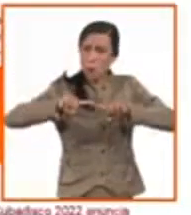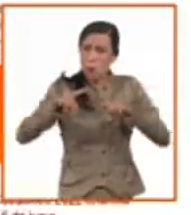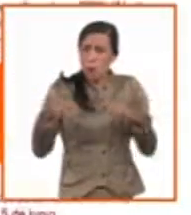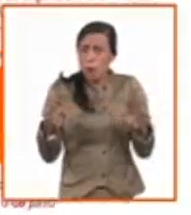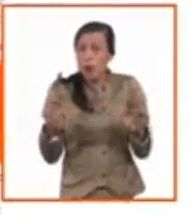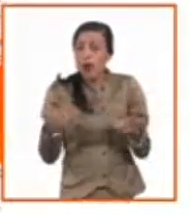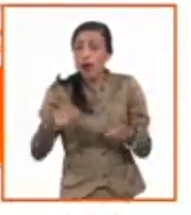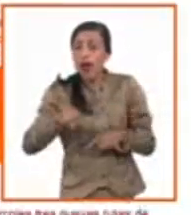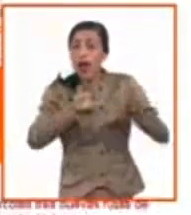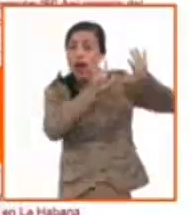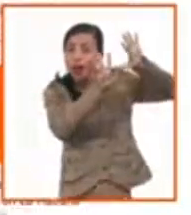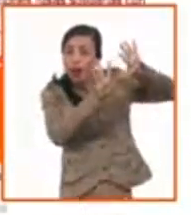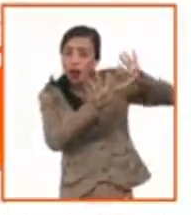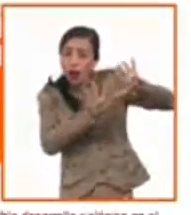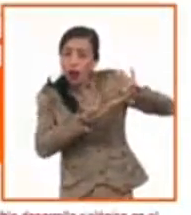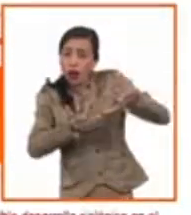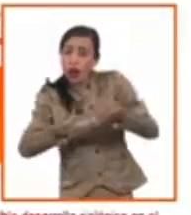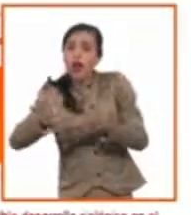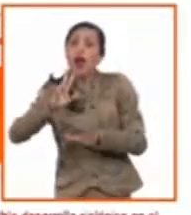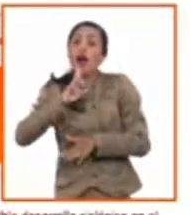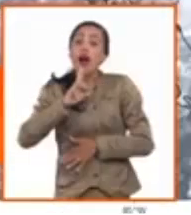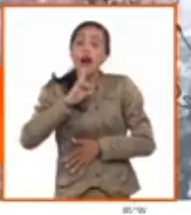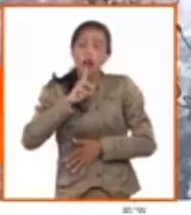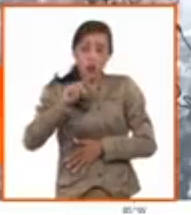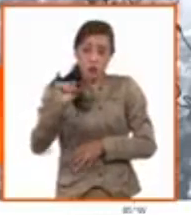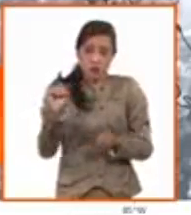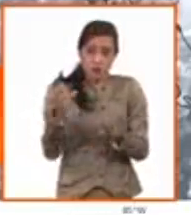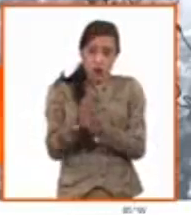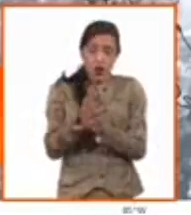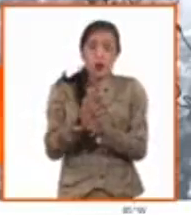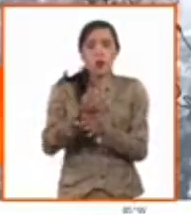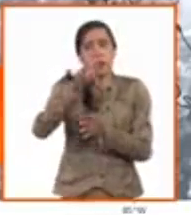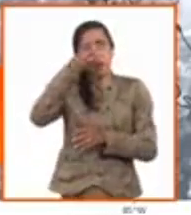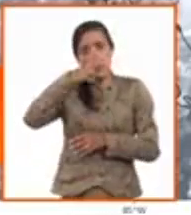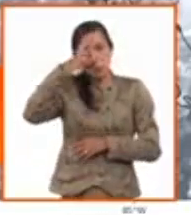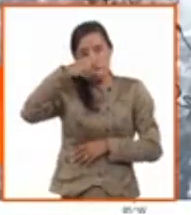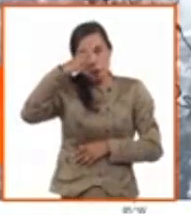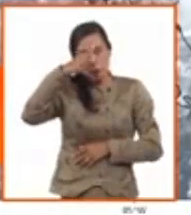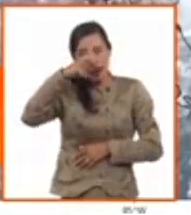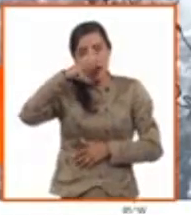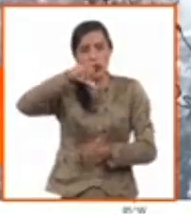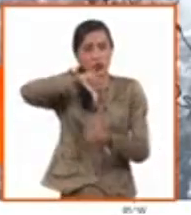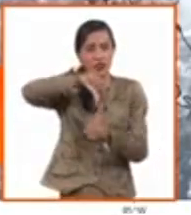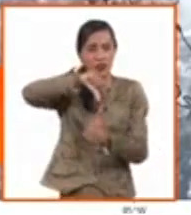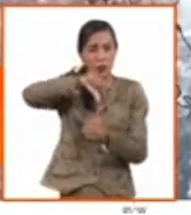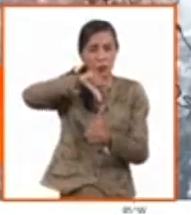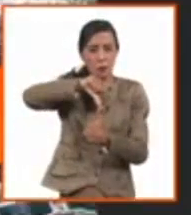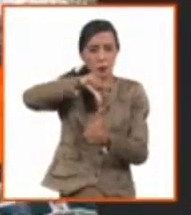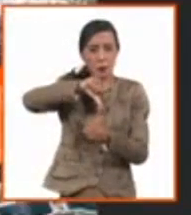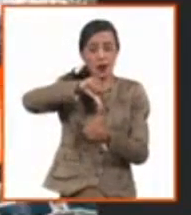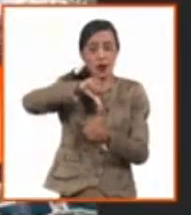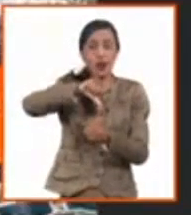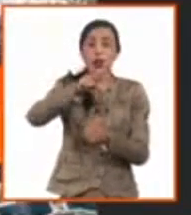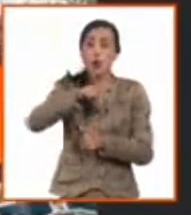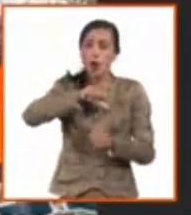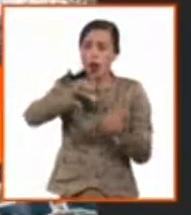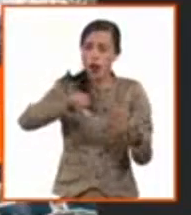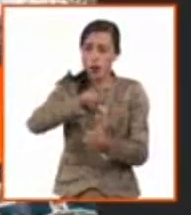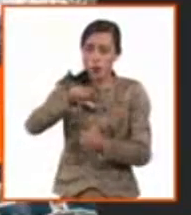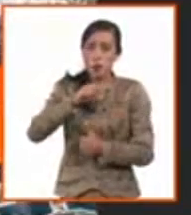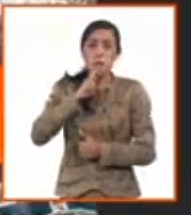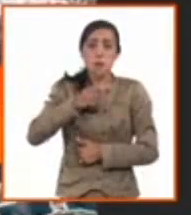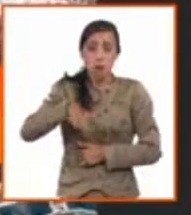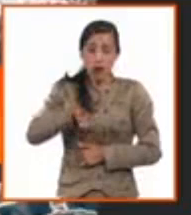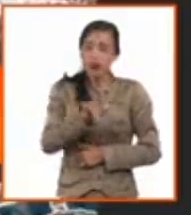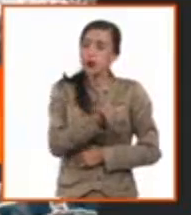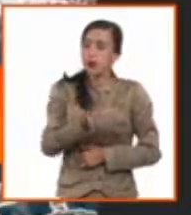relacionadas con una extensa área de bajas presiones que abarcará el sudeste de méxico centroamérica la península de yucatán y el noroeste del mar caribe